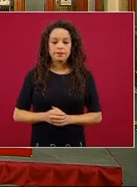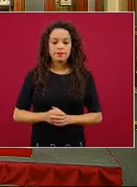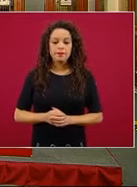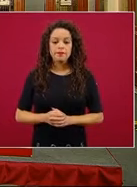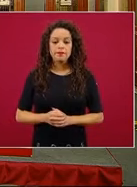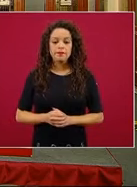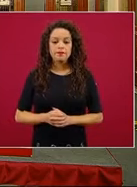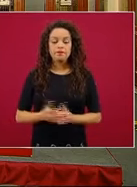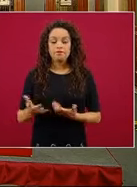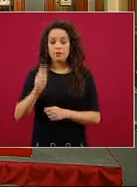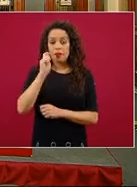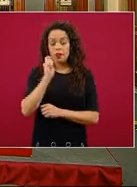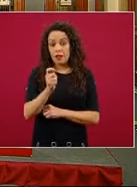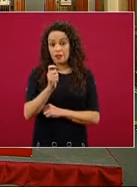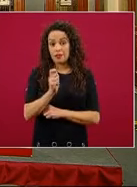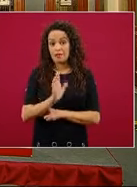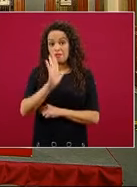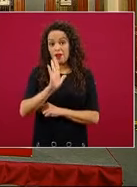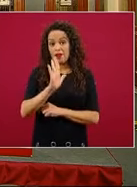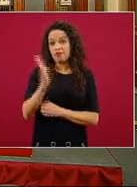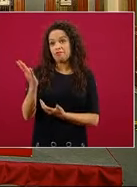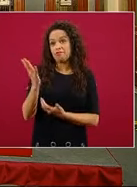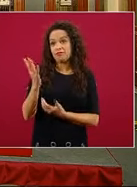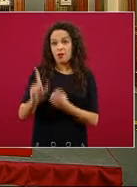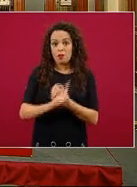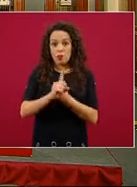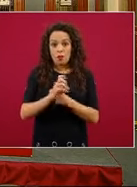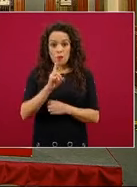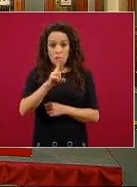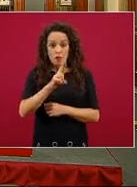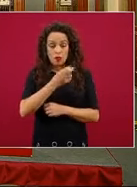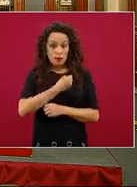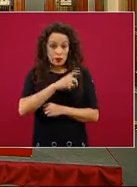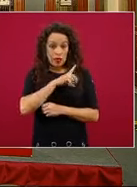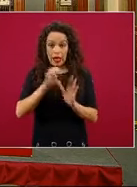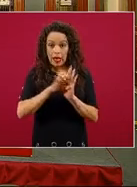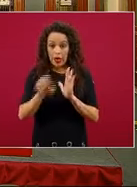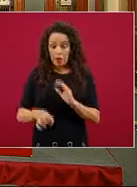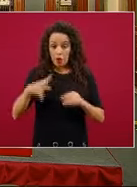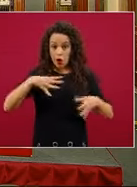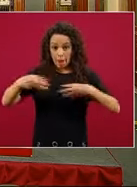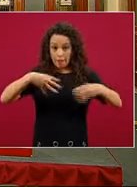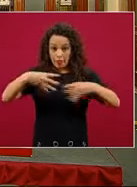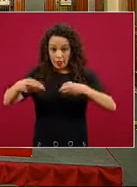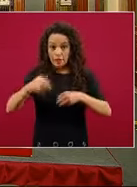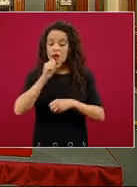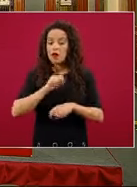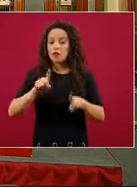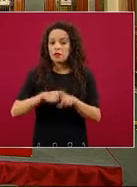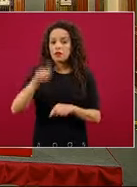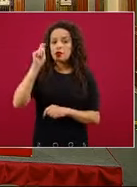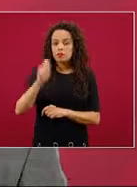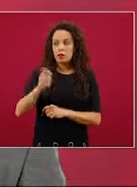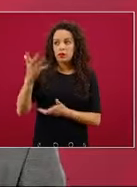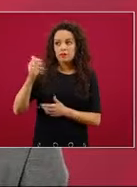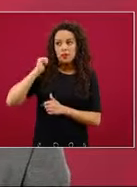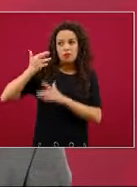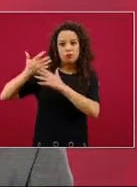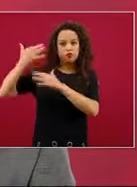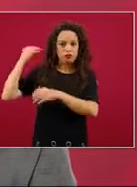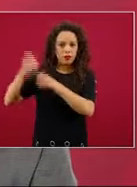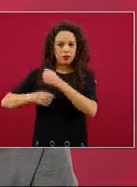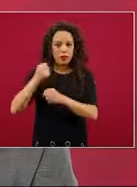de amenaza a la salud, como puede ser una epidemia, también es ancestral la práctica de estigmatizar a